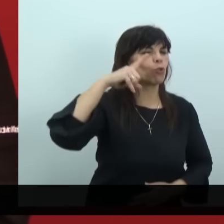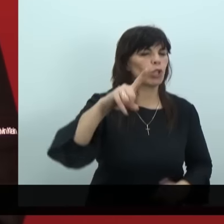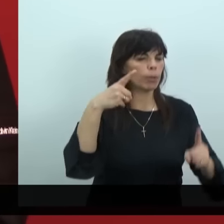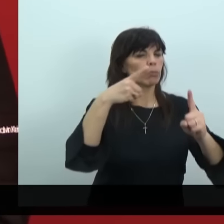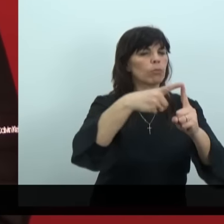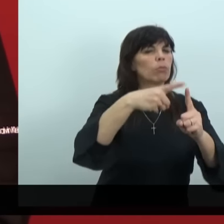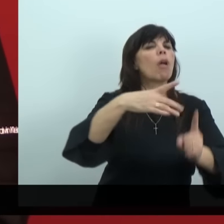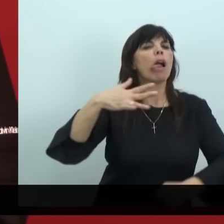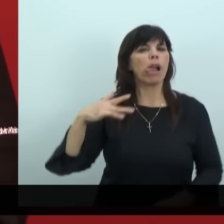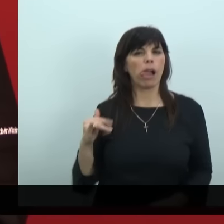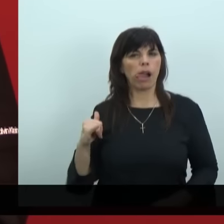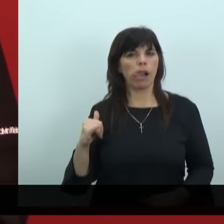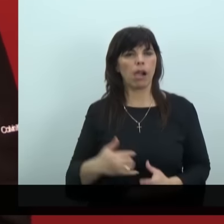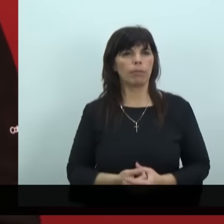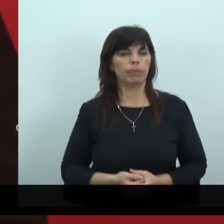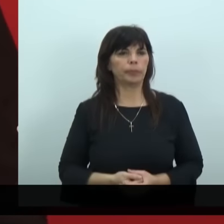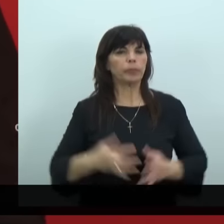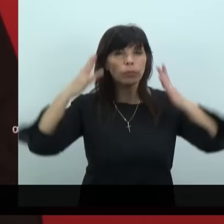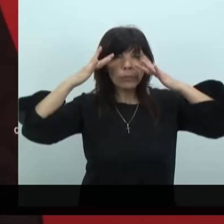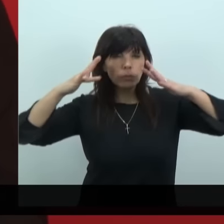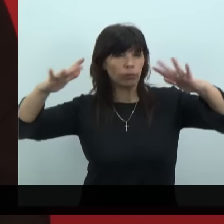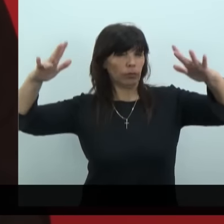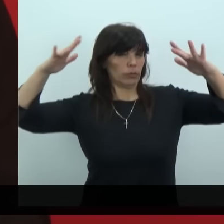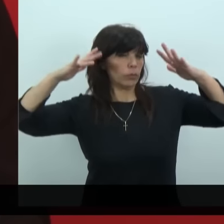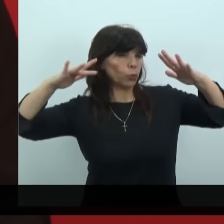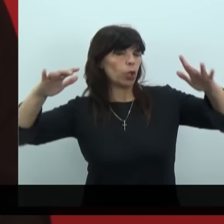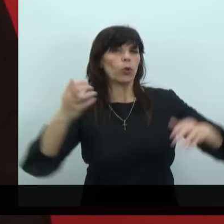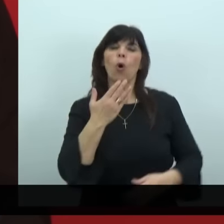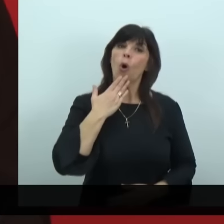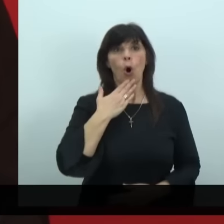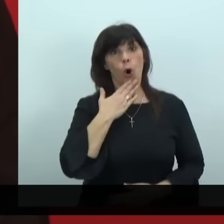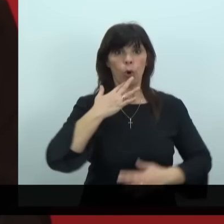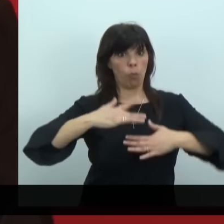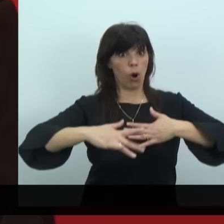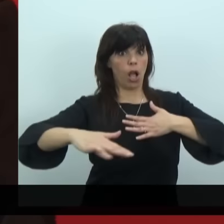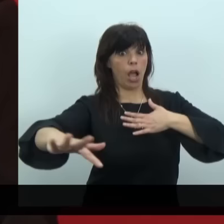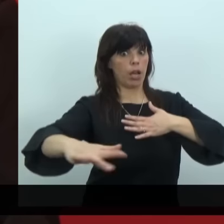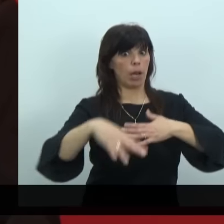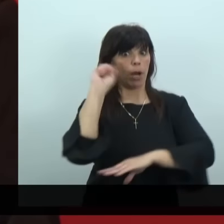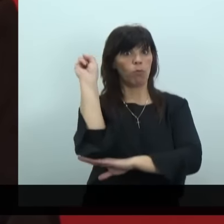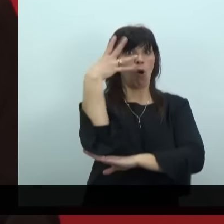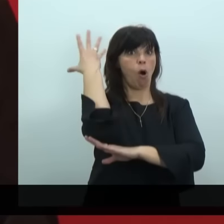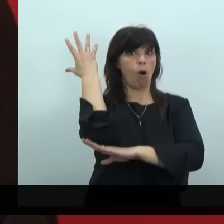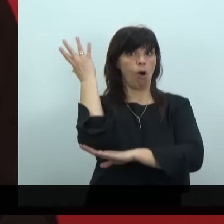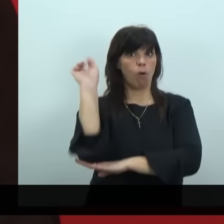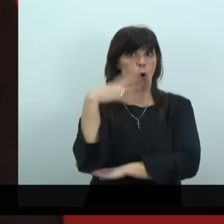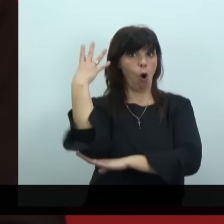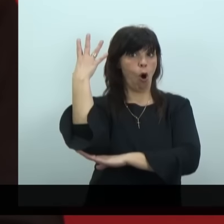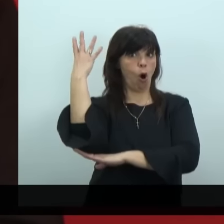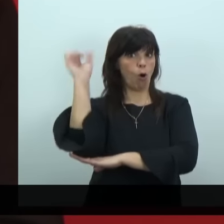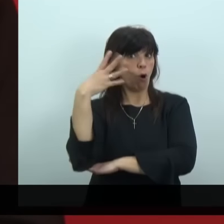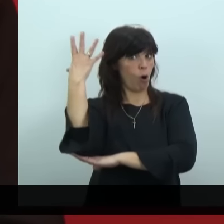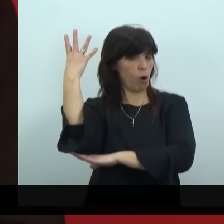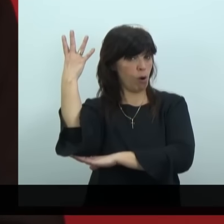Un sueño es como un faro de luz. Antiguamente, a las